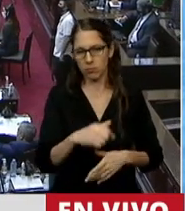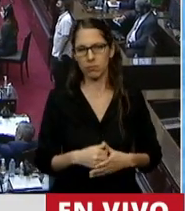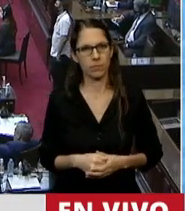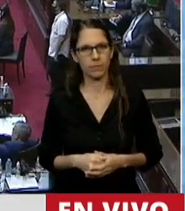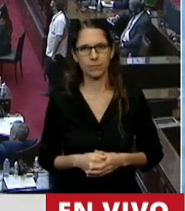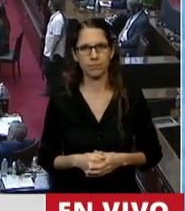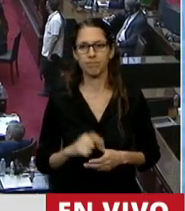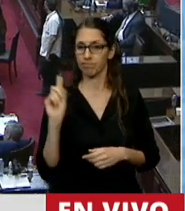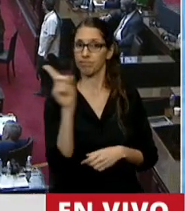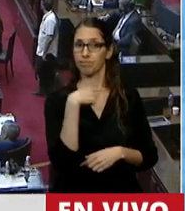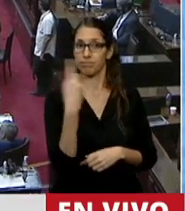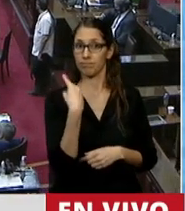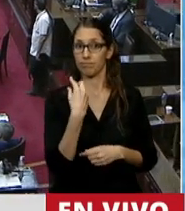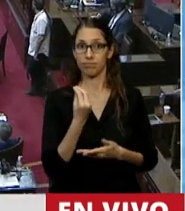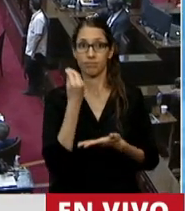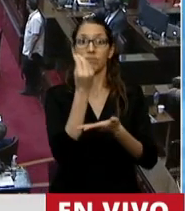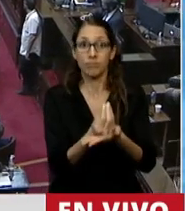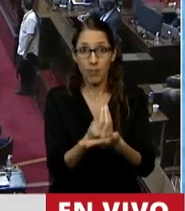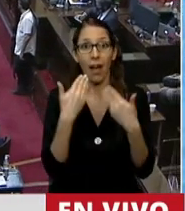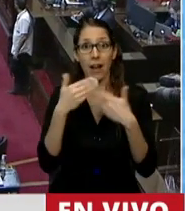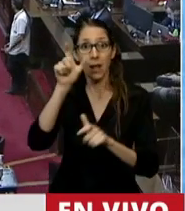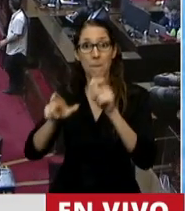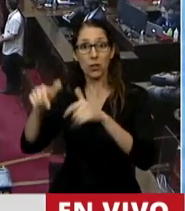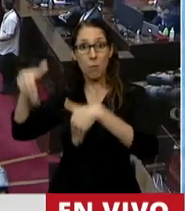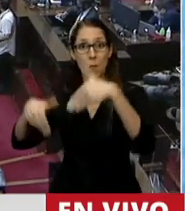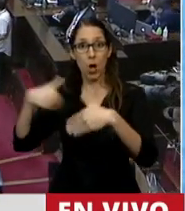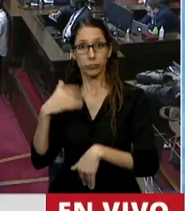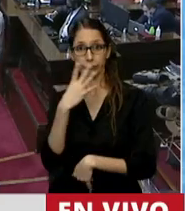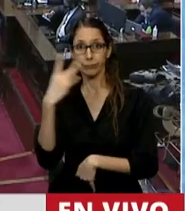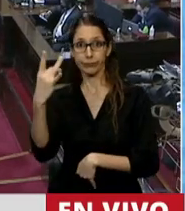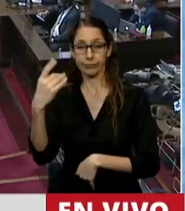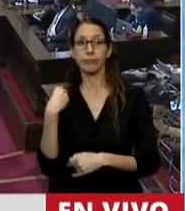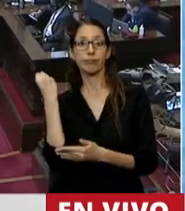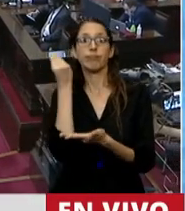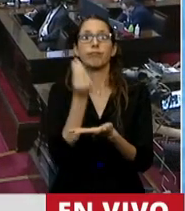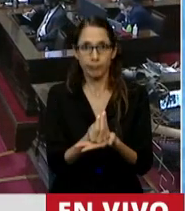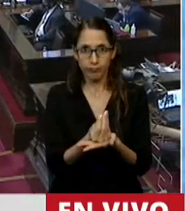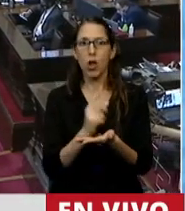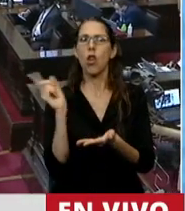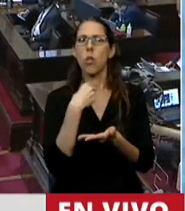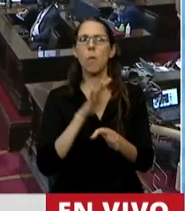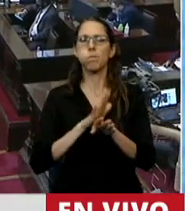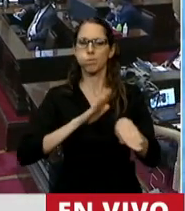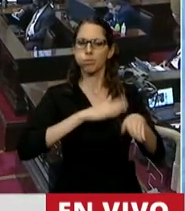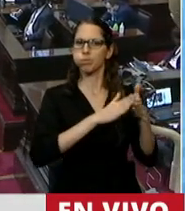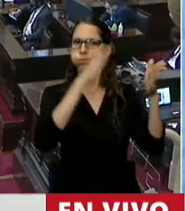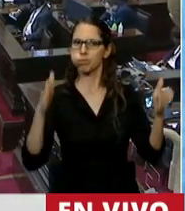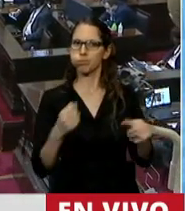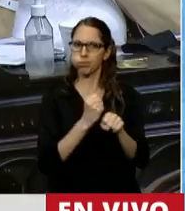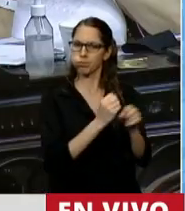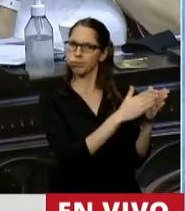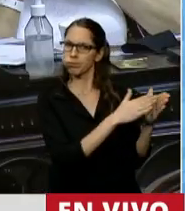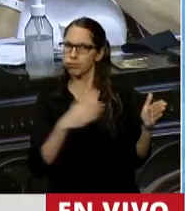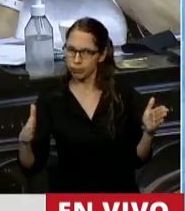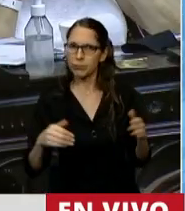rol con el que nos invitieron nuestros votantes para su representación tiene el carácter de mandato. Ese